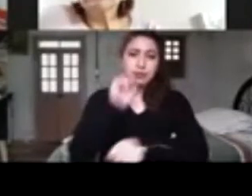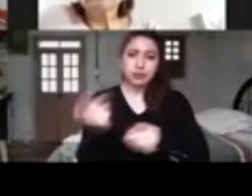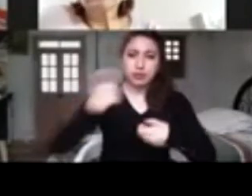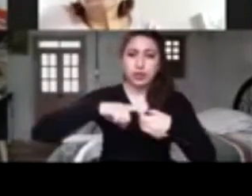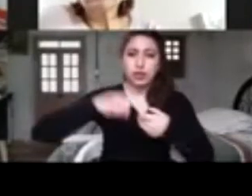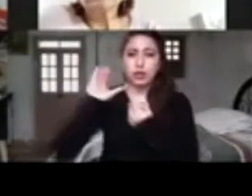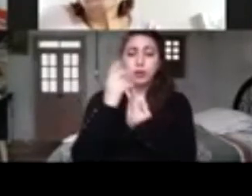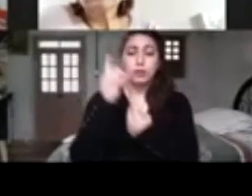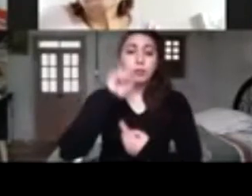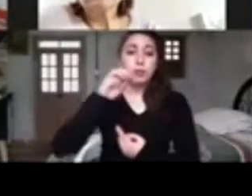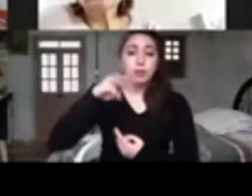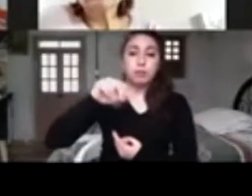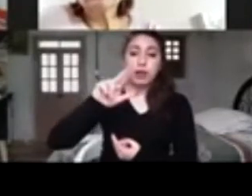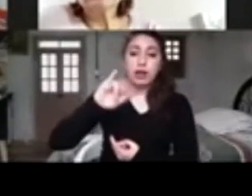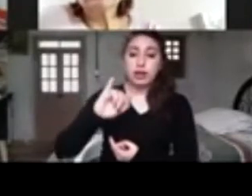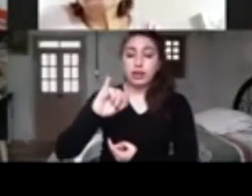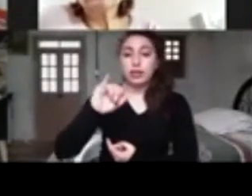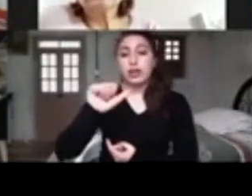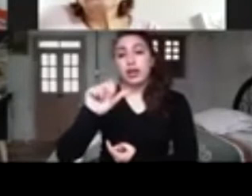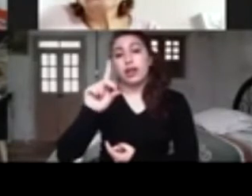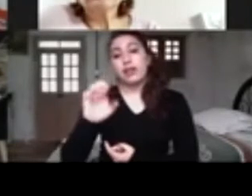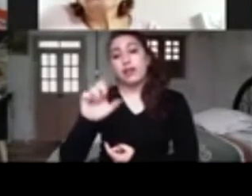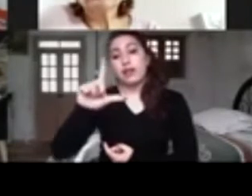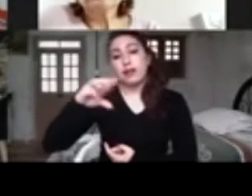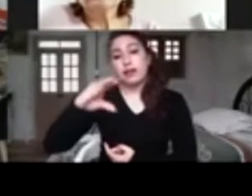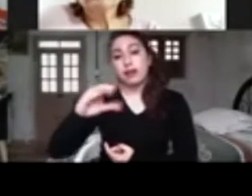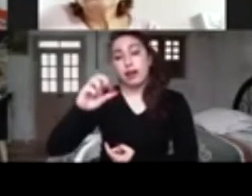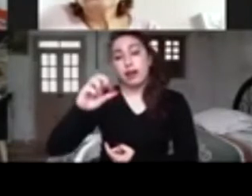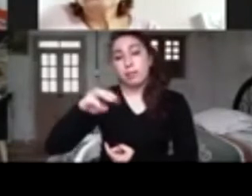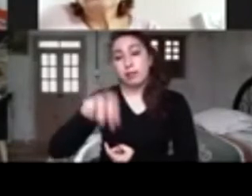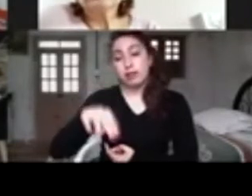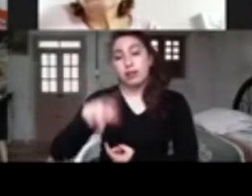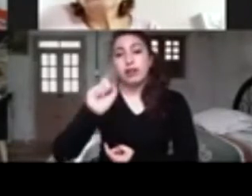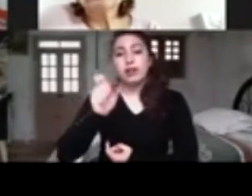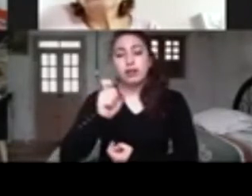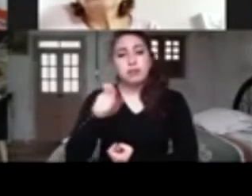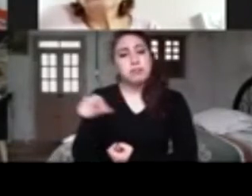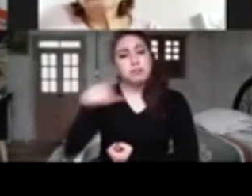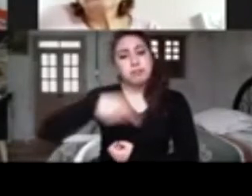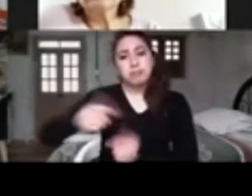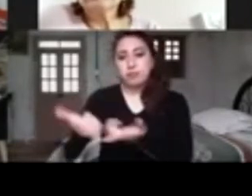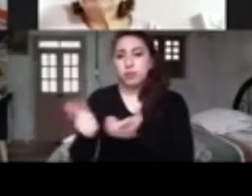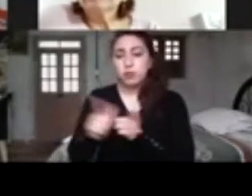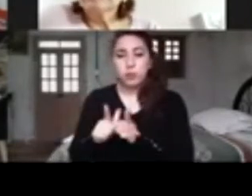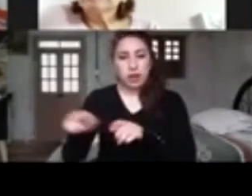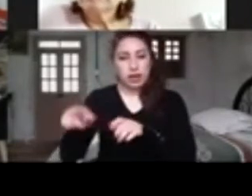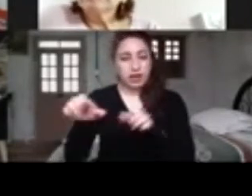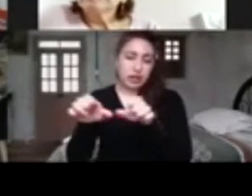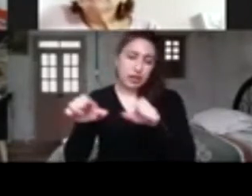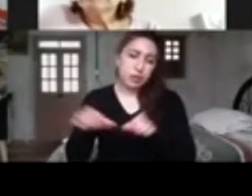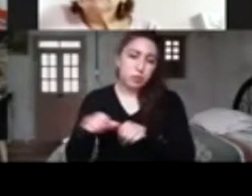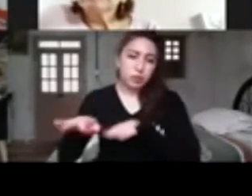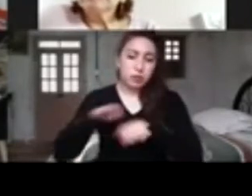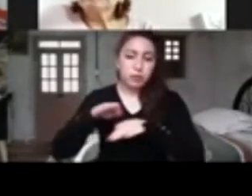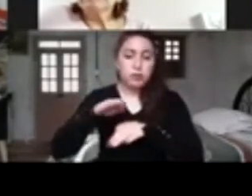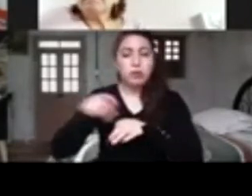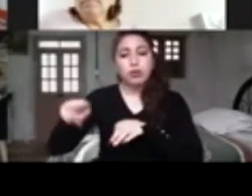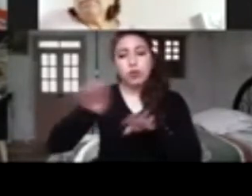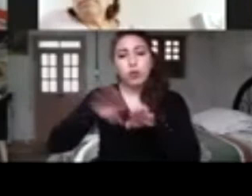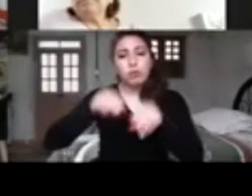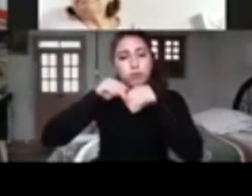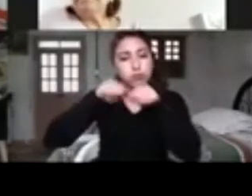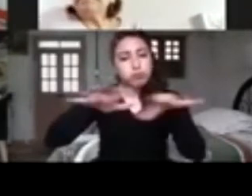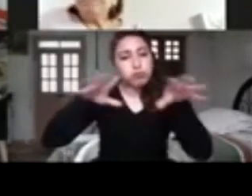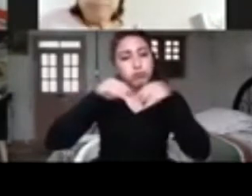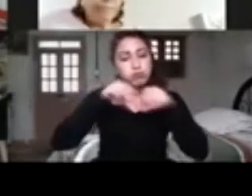y a todo su equipo de trabajo por los esfuerzos para avanzar en la apertura de nuestro órgano legislativo y difundir los principios de Parlamento